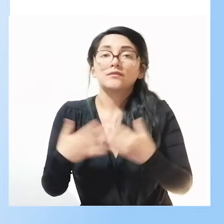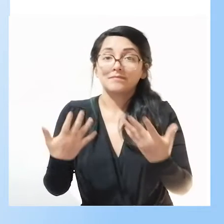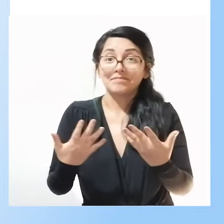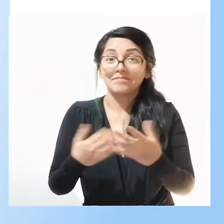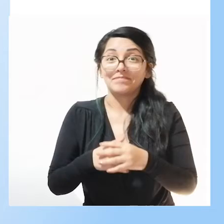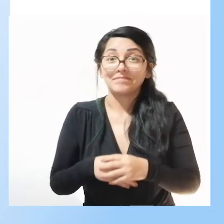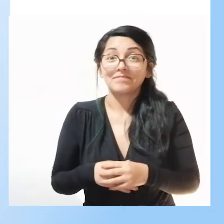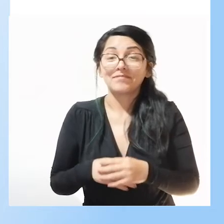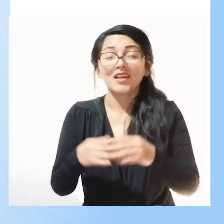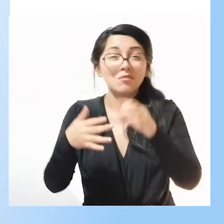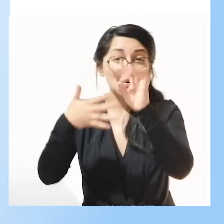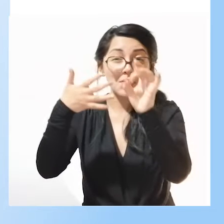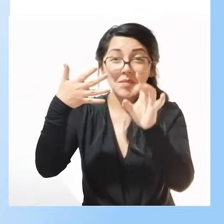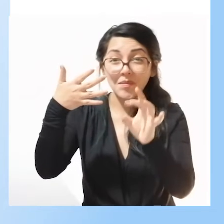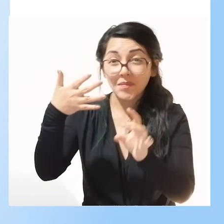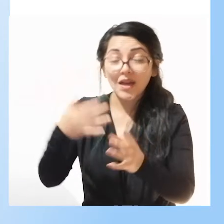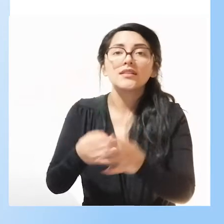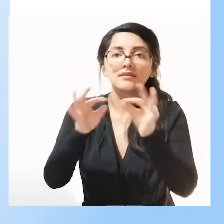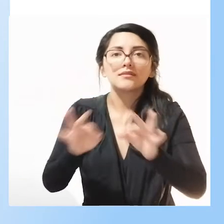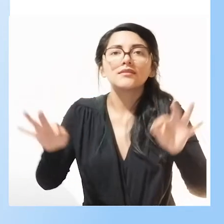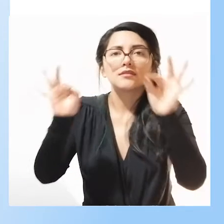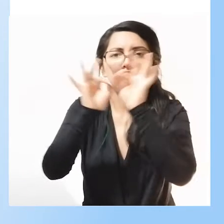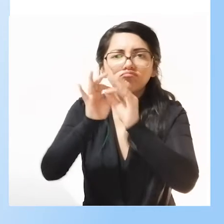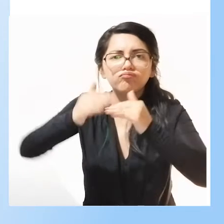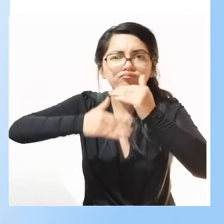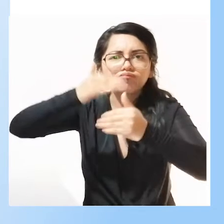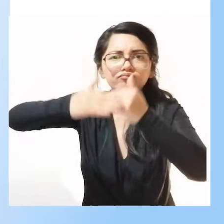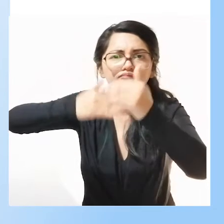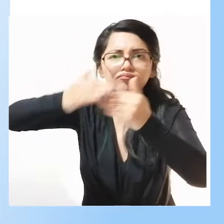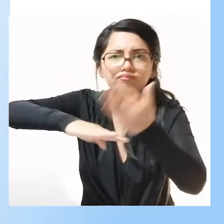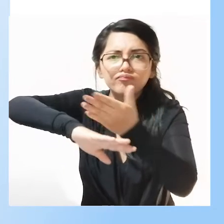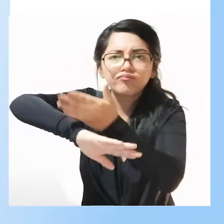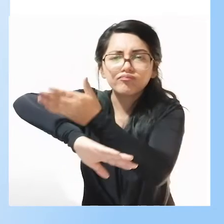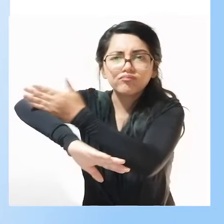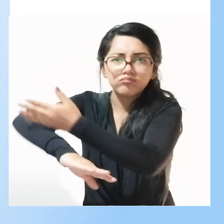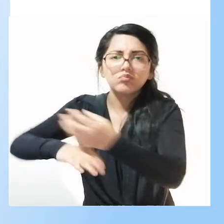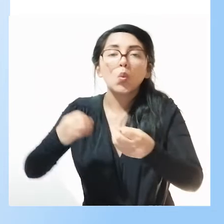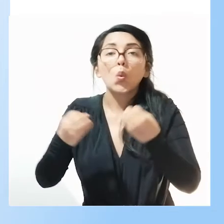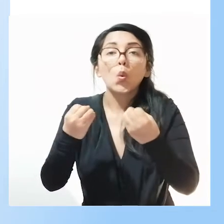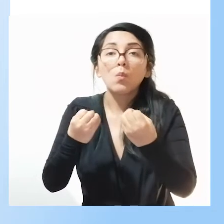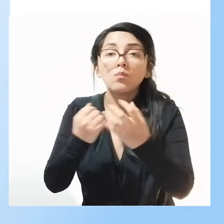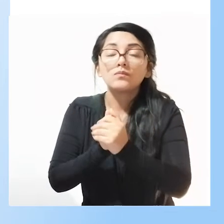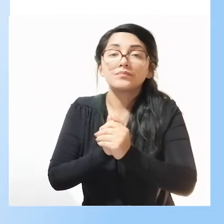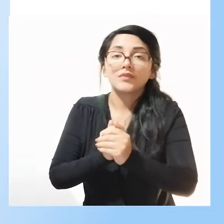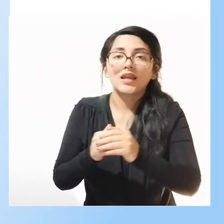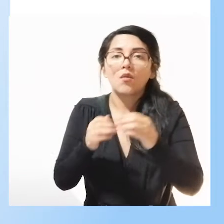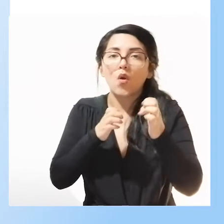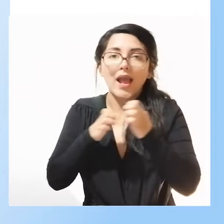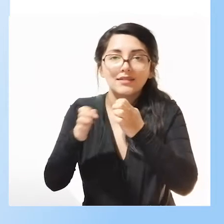enfermedad. Y todo ello es importante que se desarrolle a partir de la aplicación de estrategias